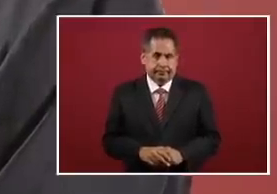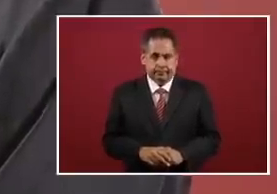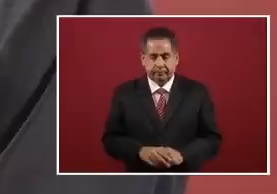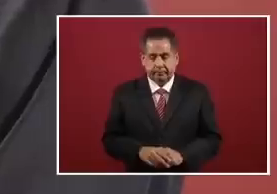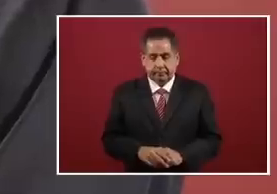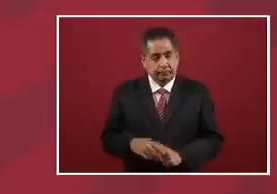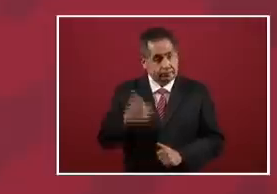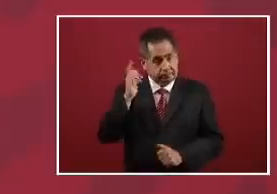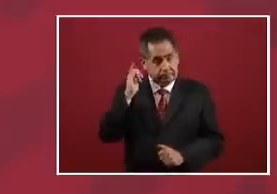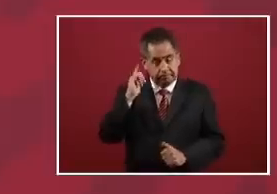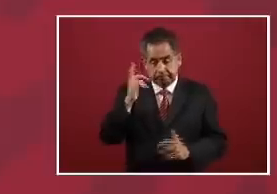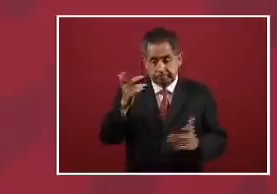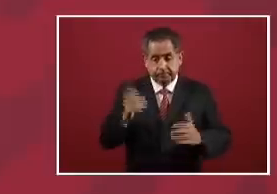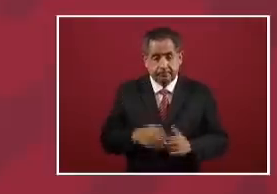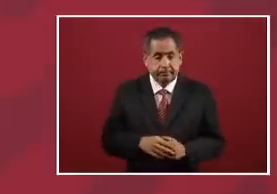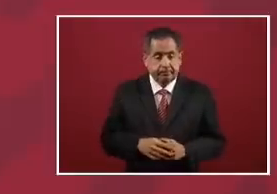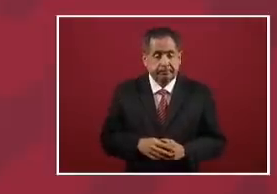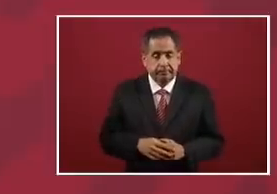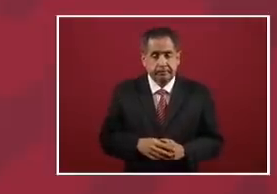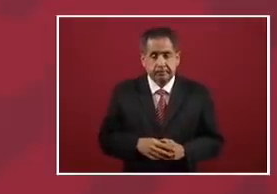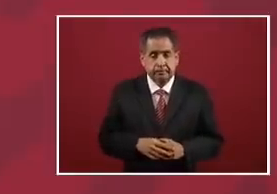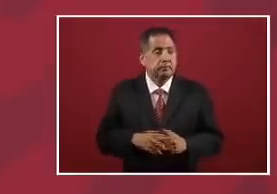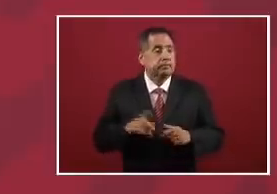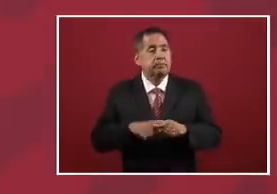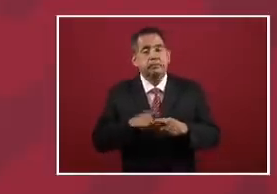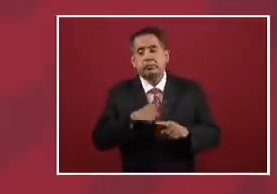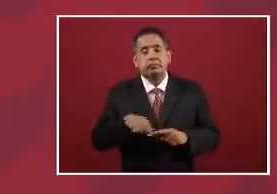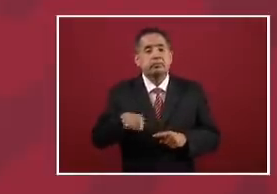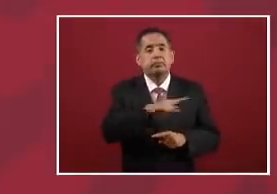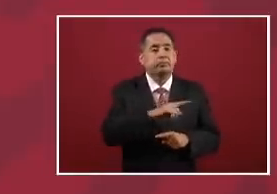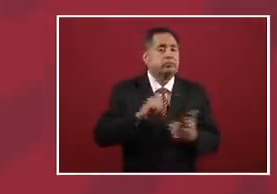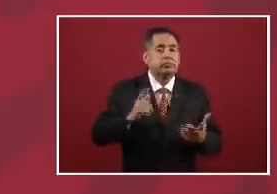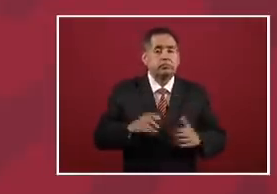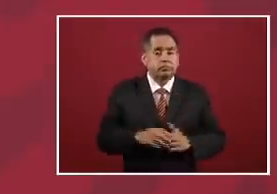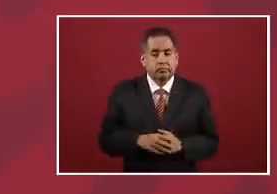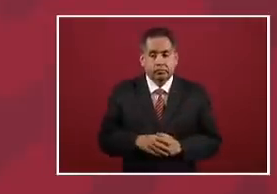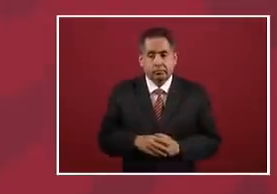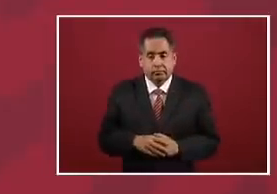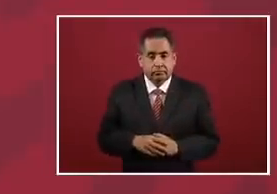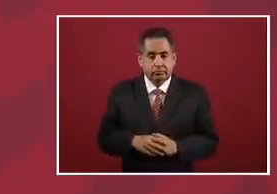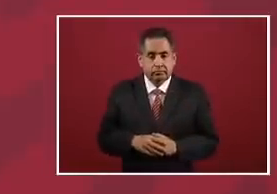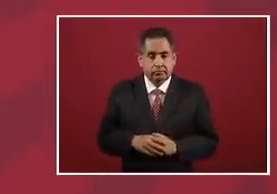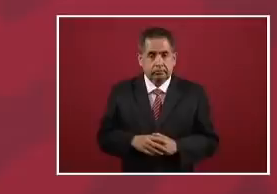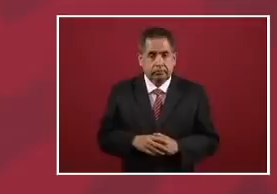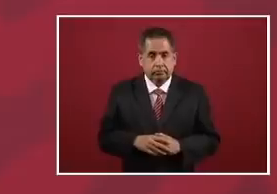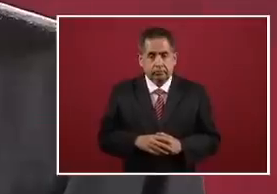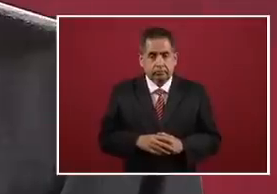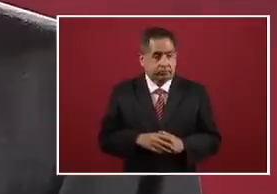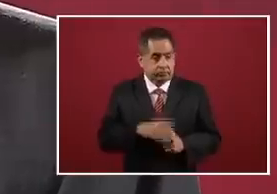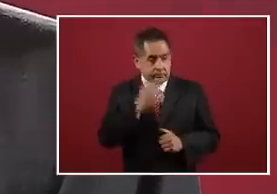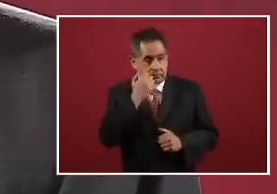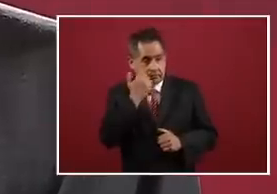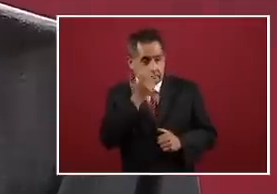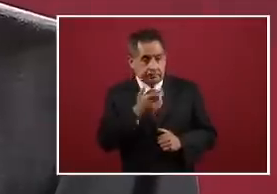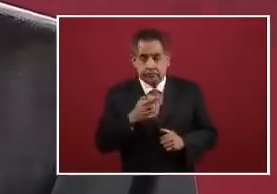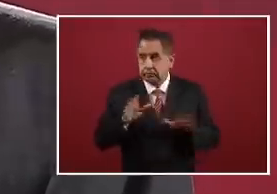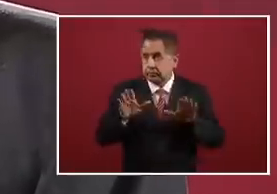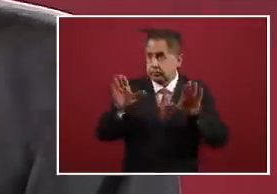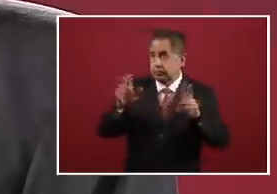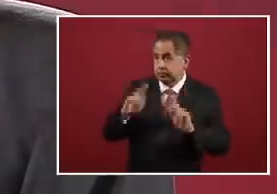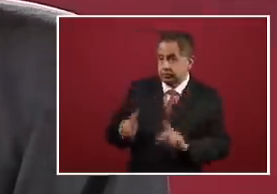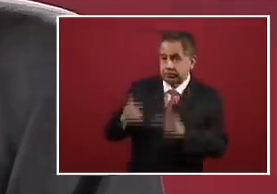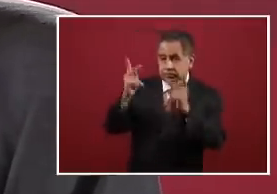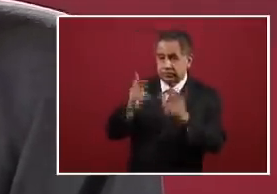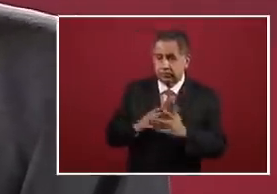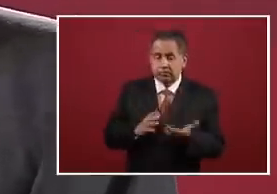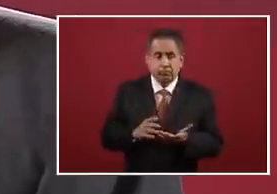Ojalá y ahora quienes están interesados en que se venda el avión o